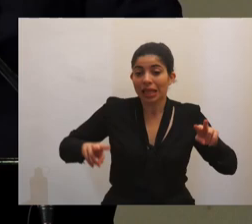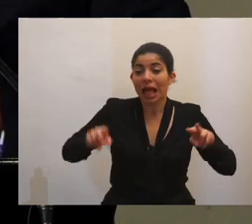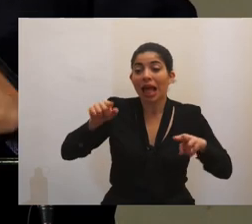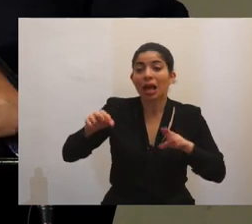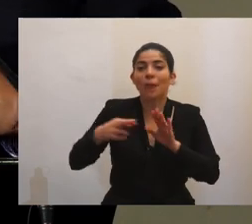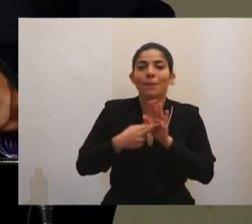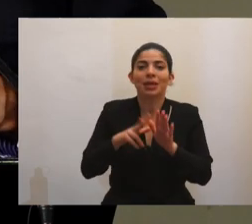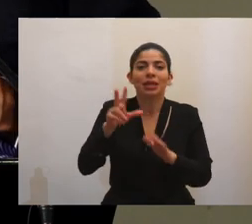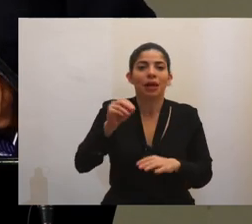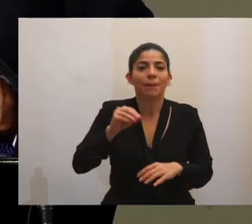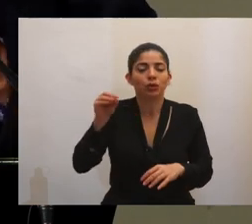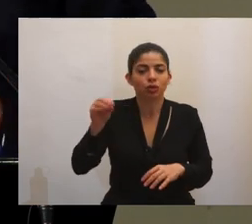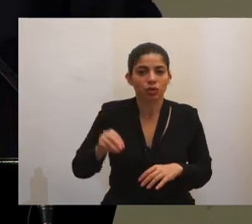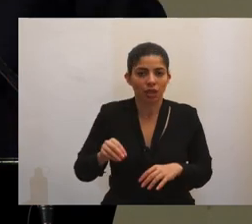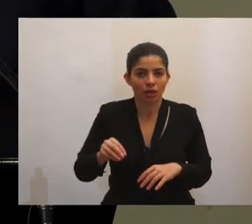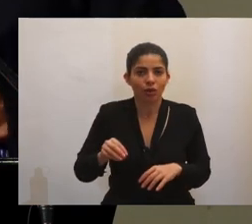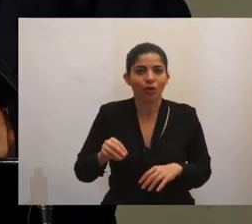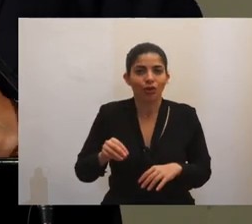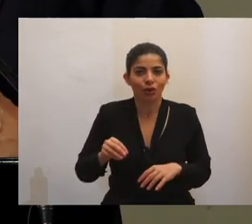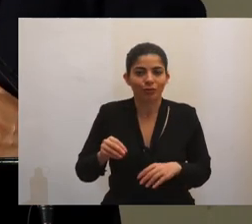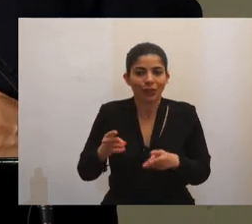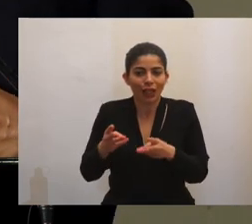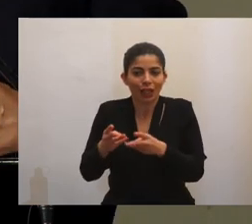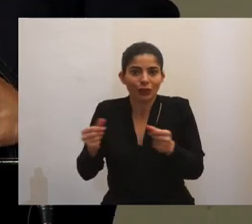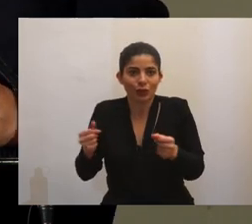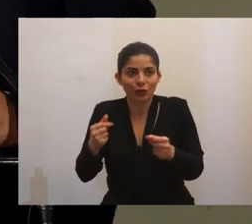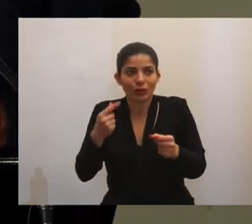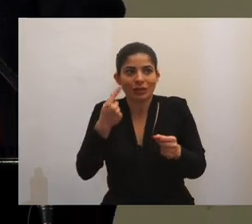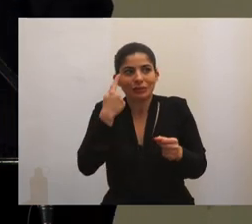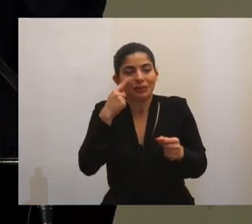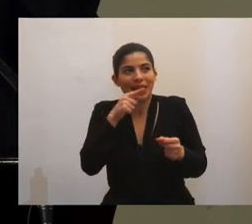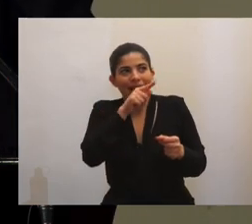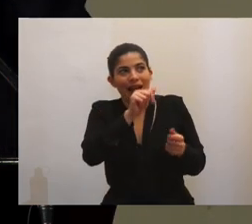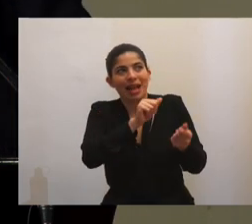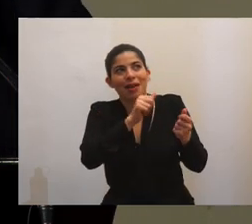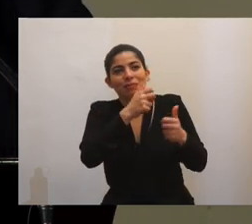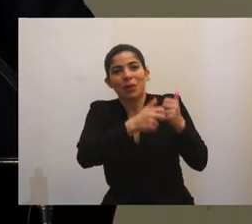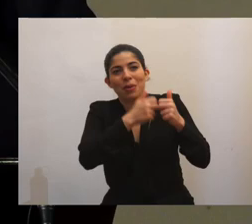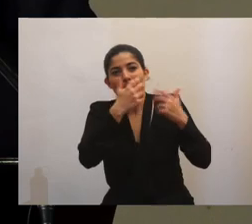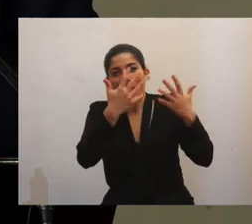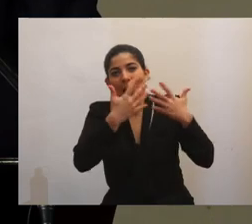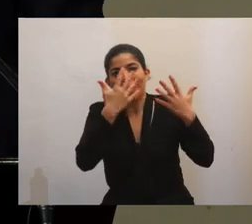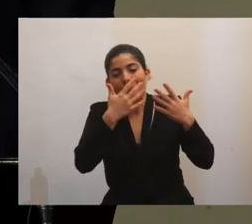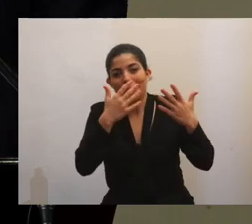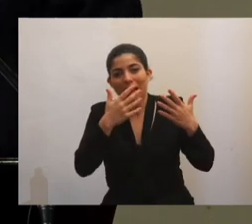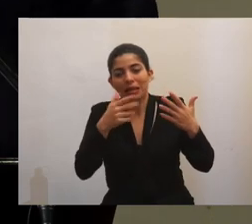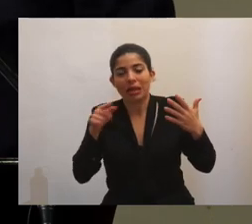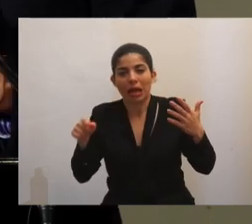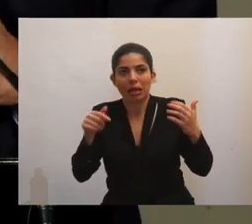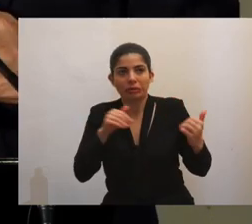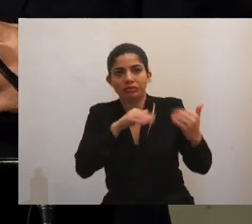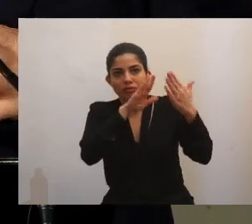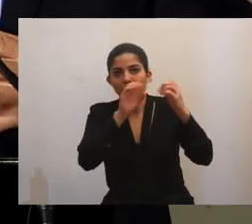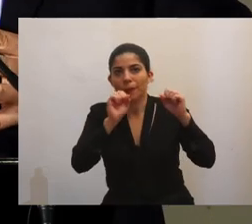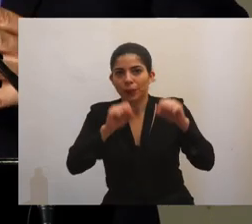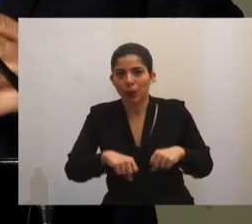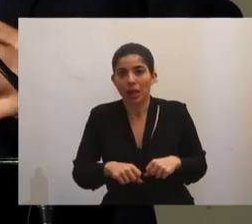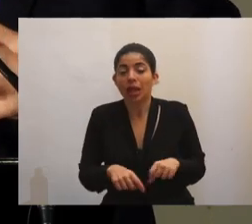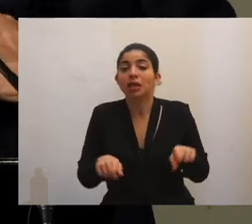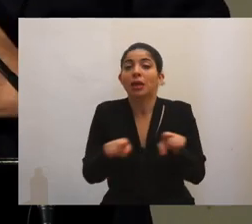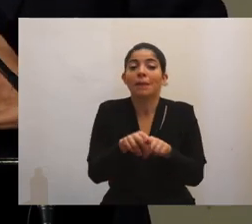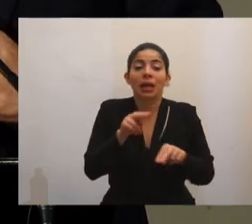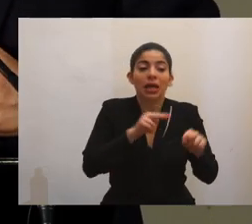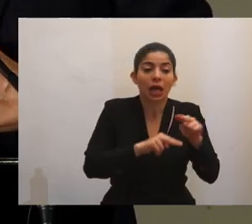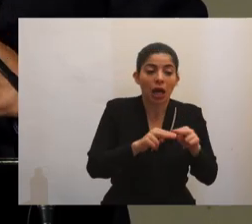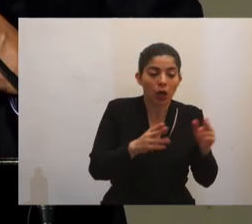el 30% de las soluciones frente a la crisis climática, así como una oportunidad para potenciar